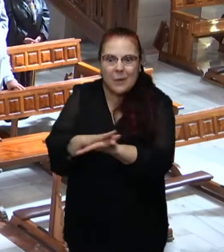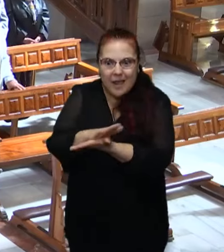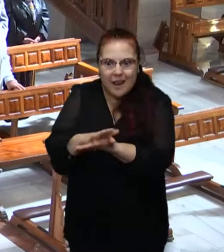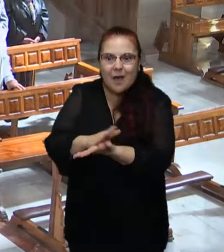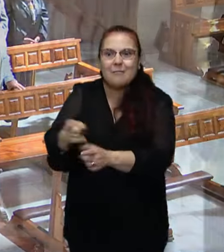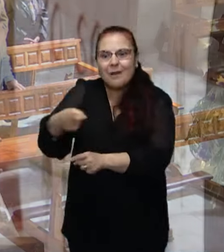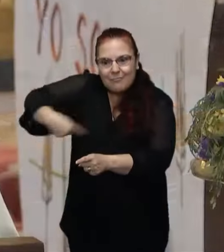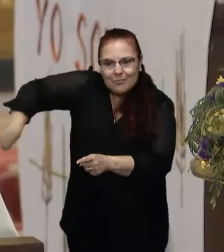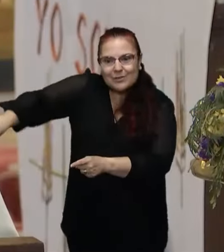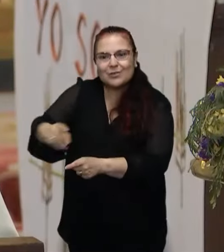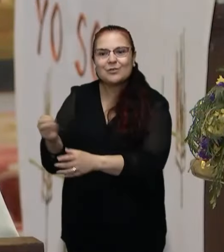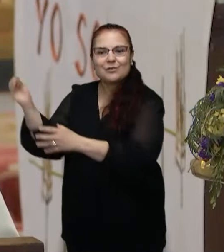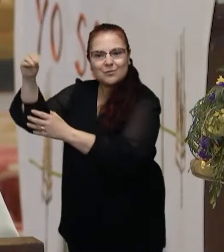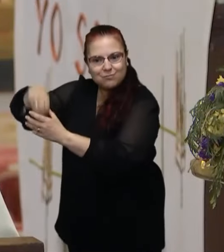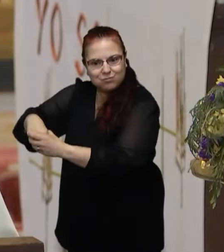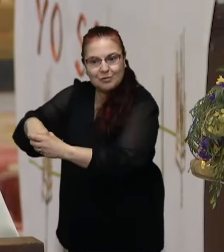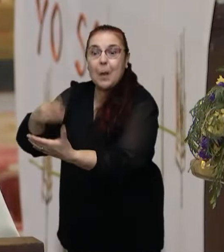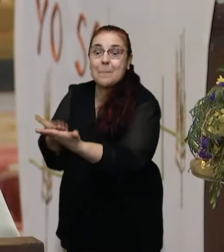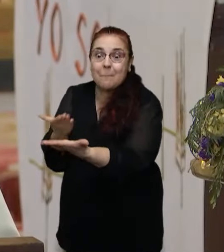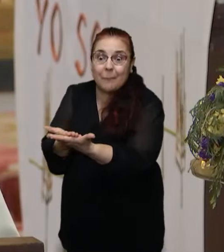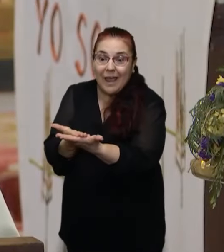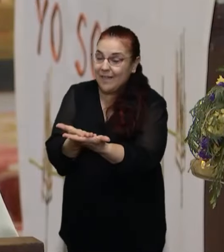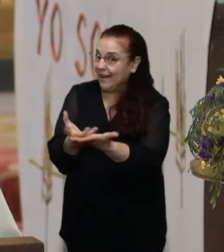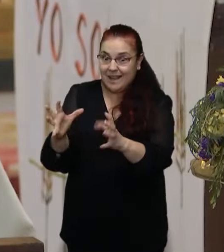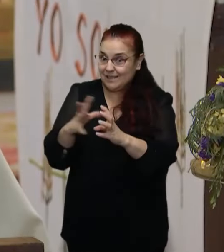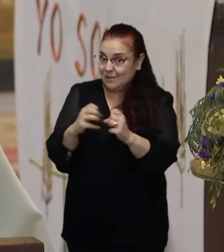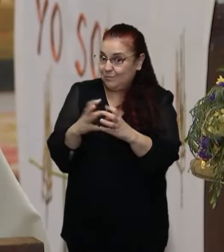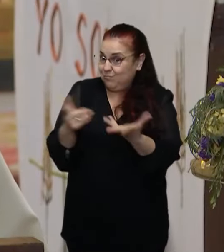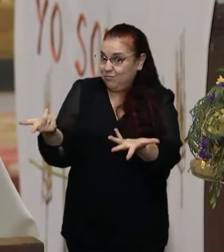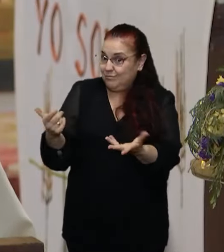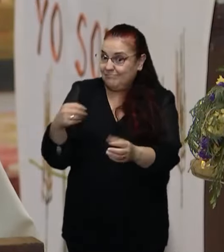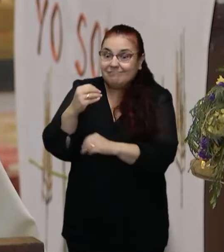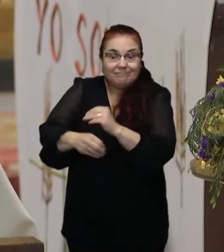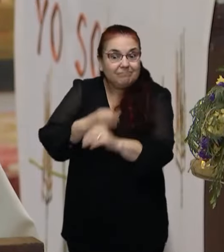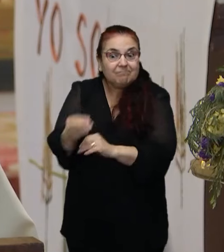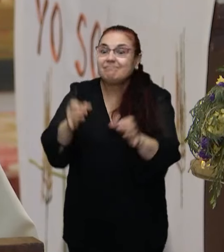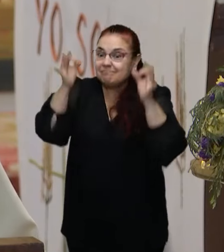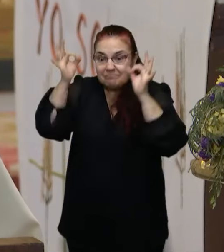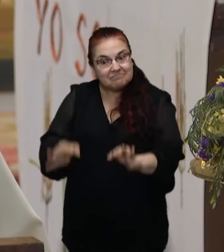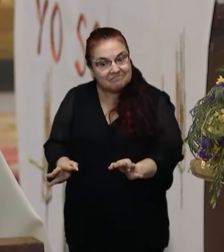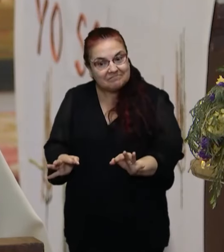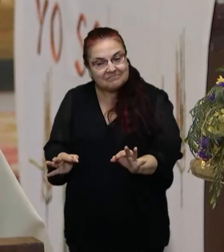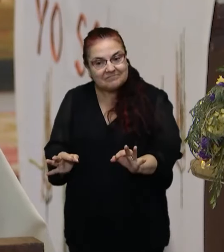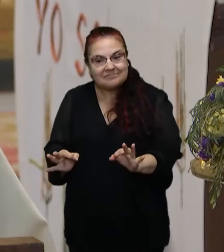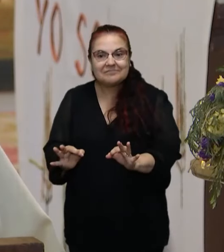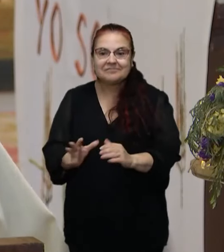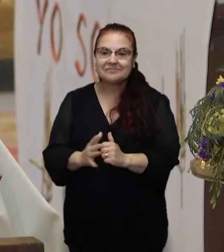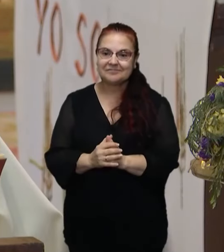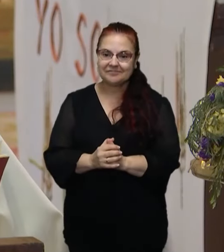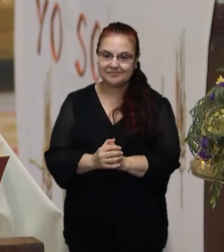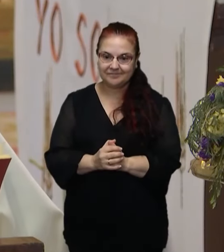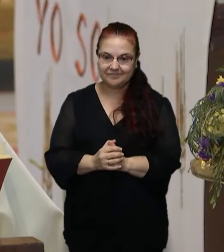en vosotros, pediréis lo que deseéis y se realizará.